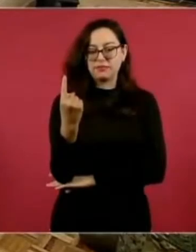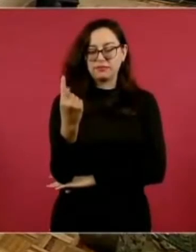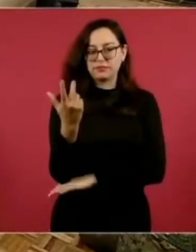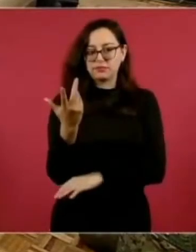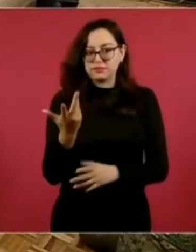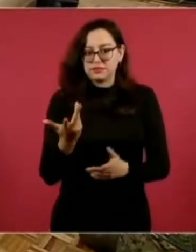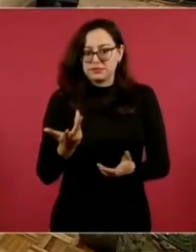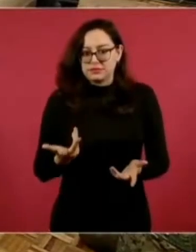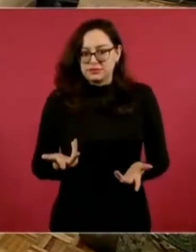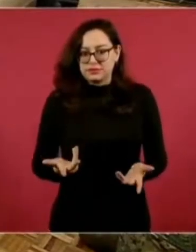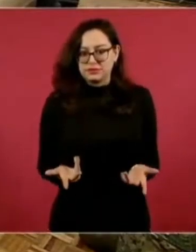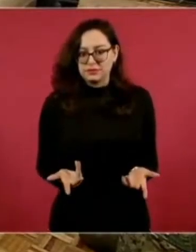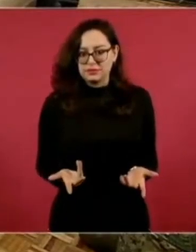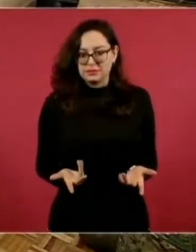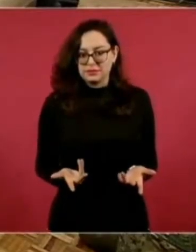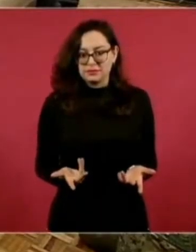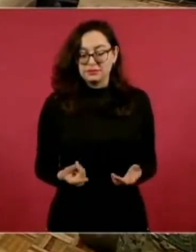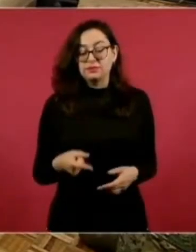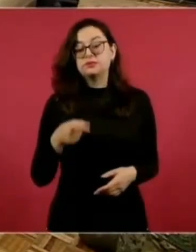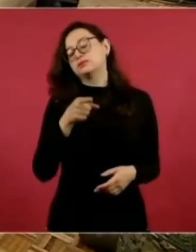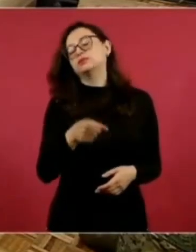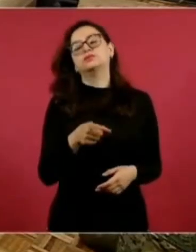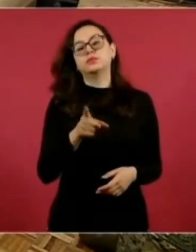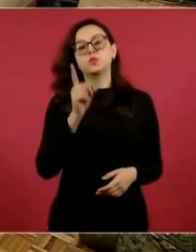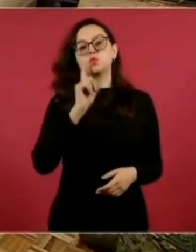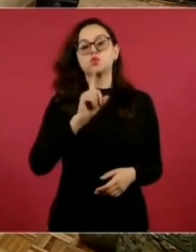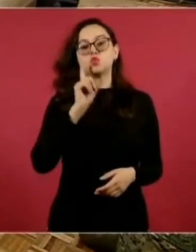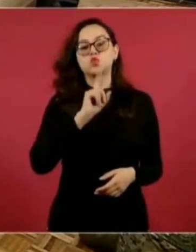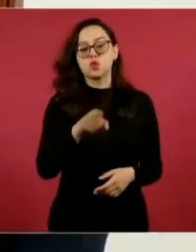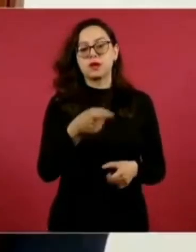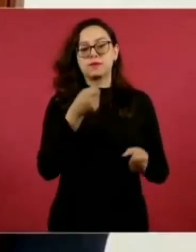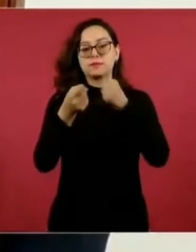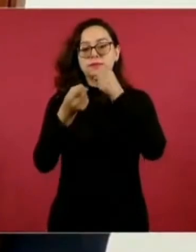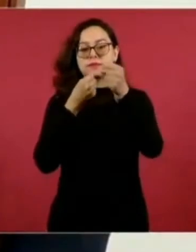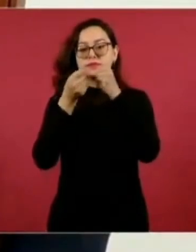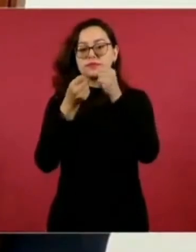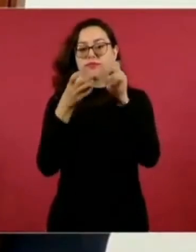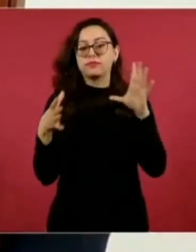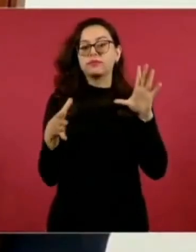Entonces, esta periodista, muy vinculada a la DEA,